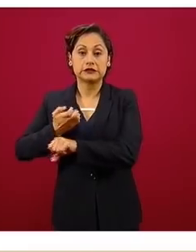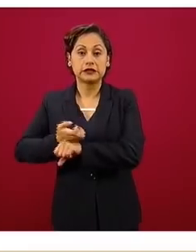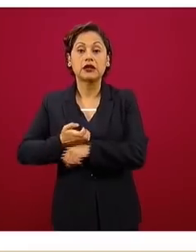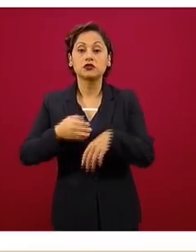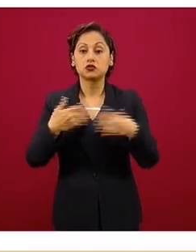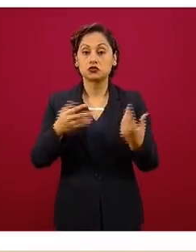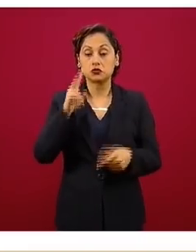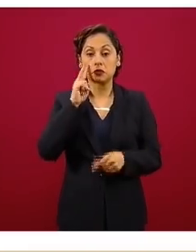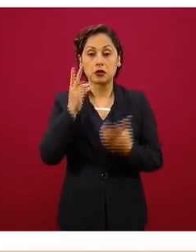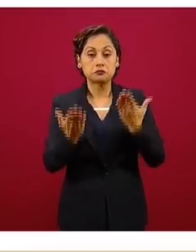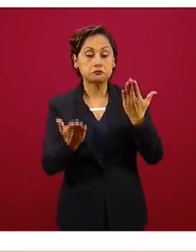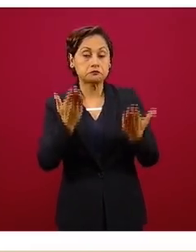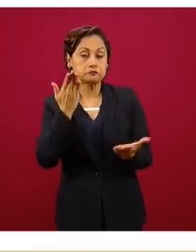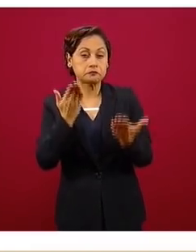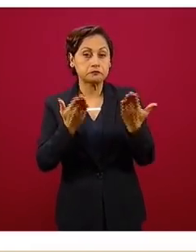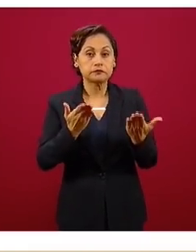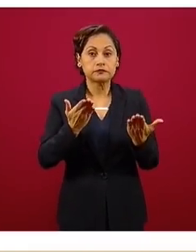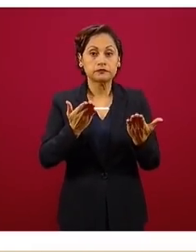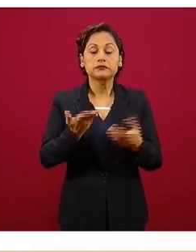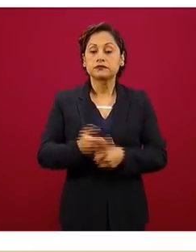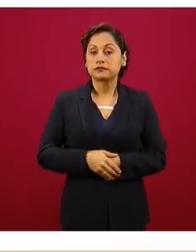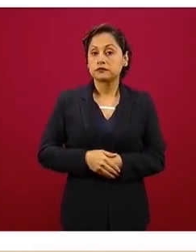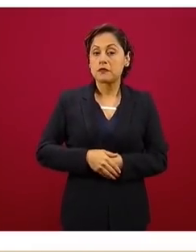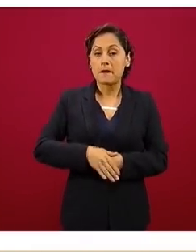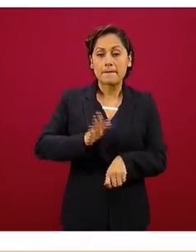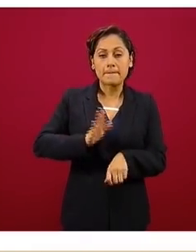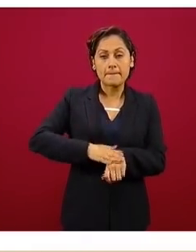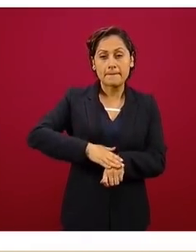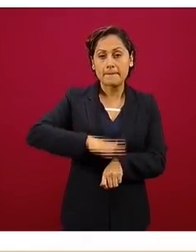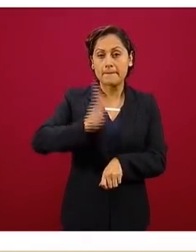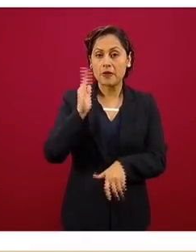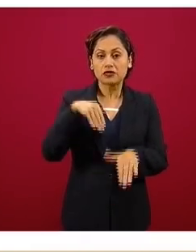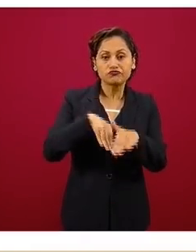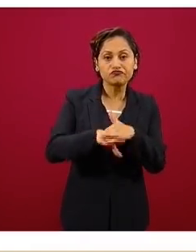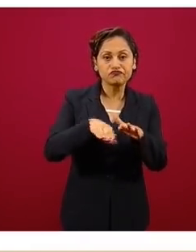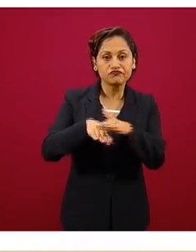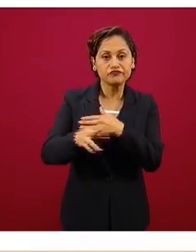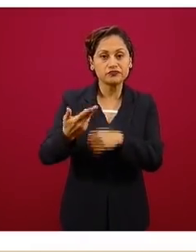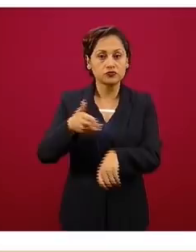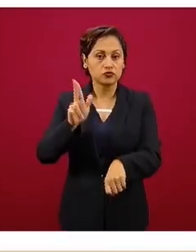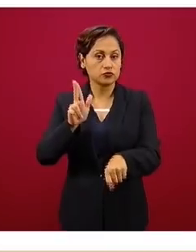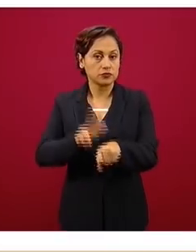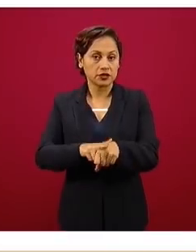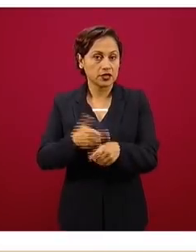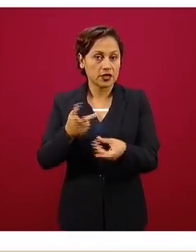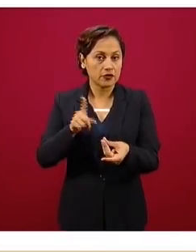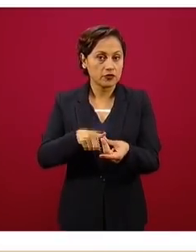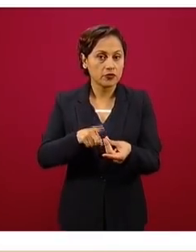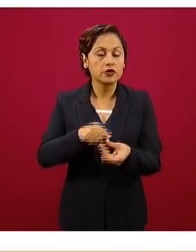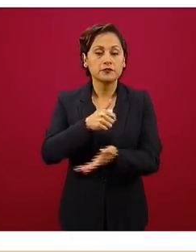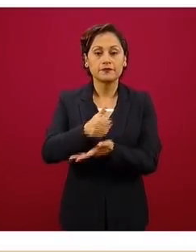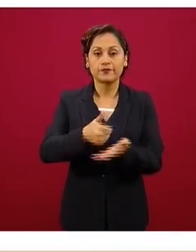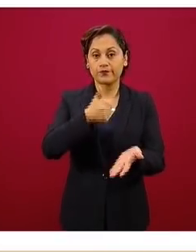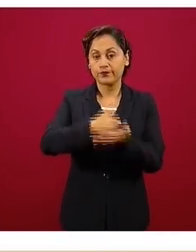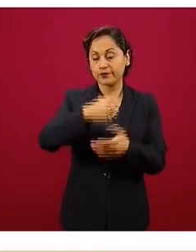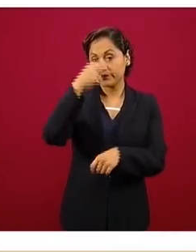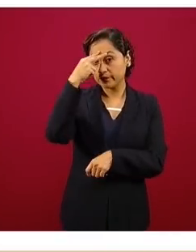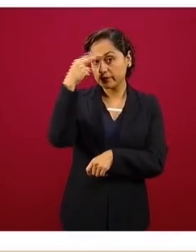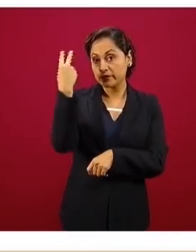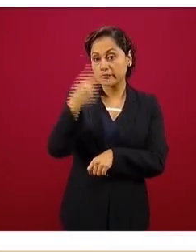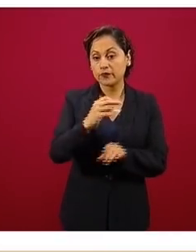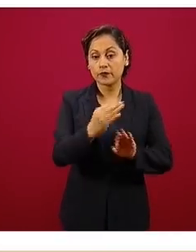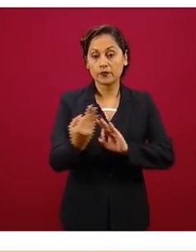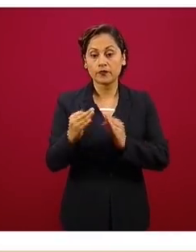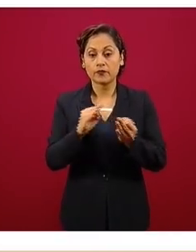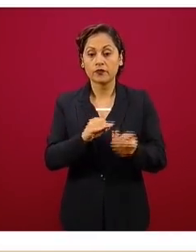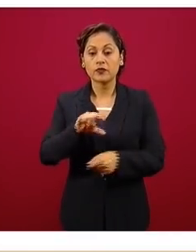importante entre entidades federativas. La zona de mayor intensidad epidémica, que es el Valle de México, le sigue